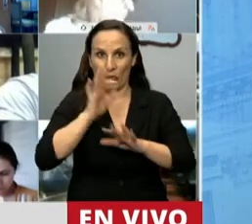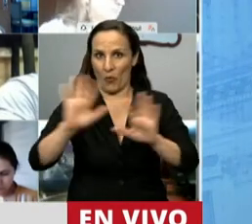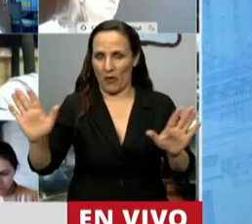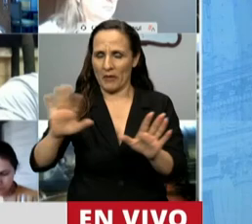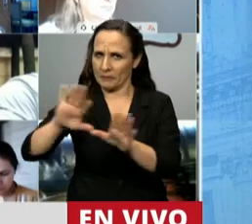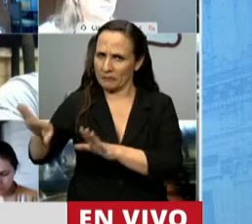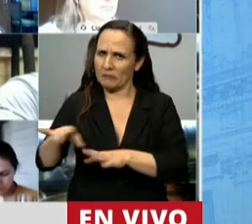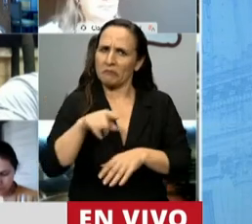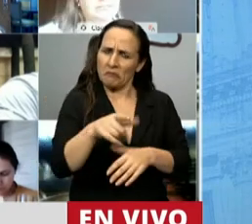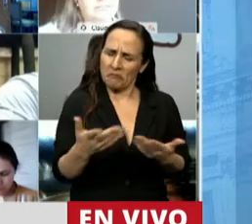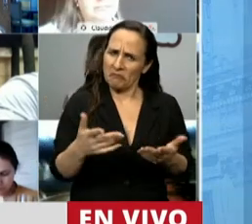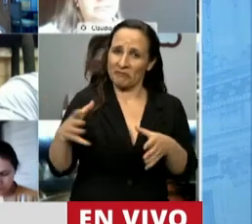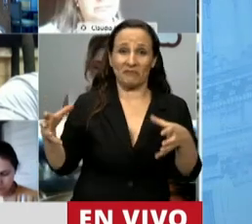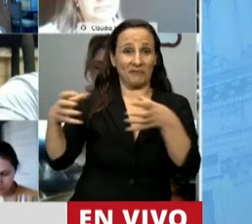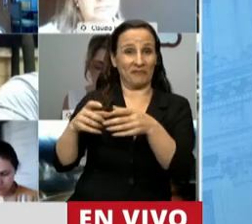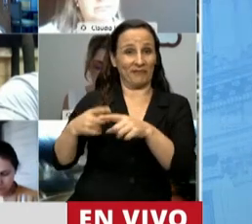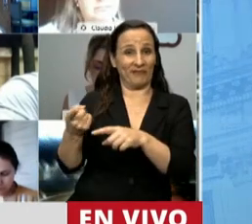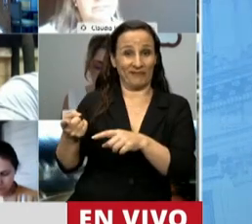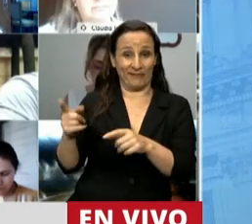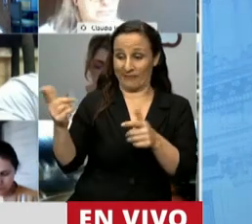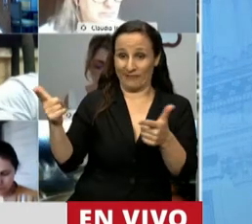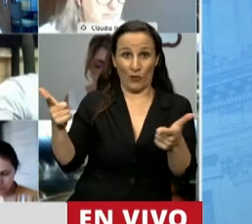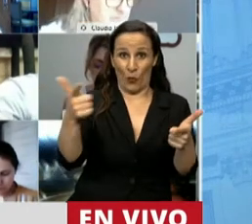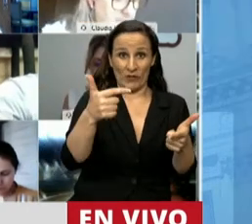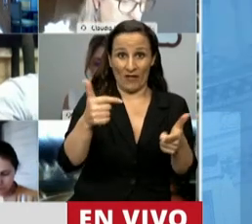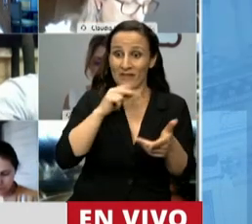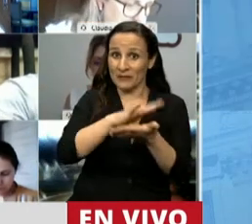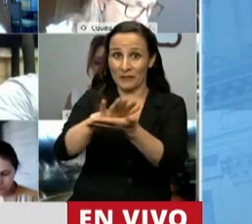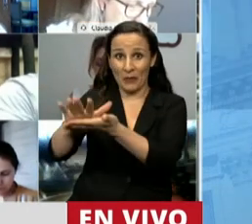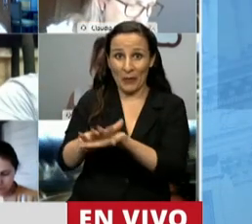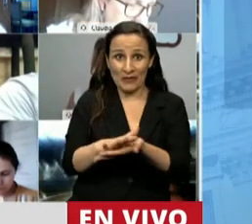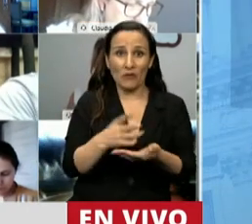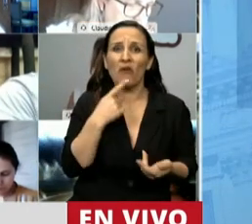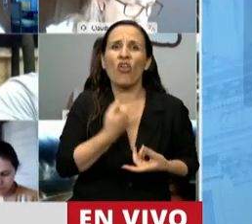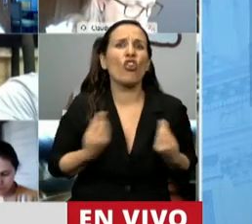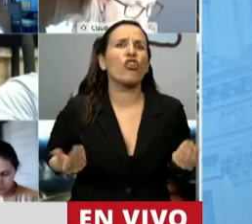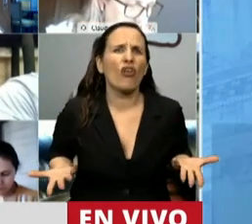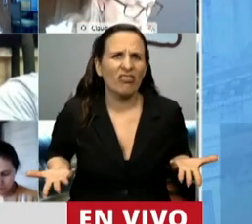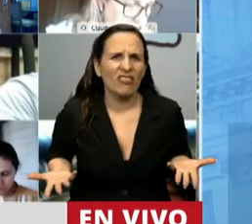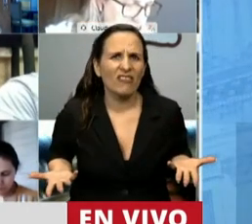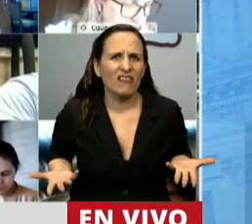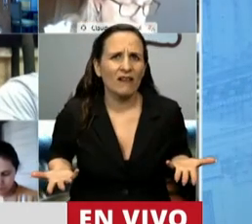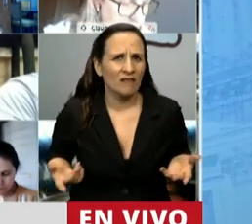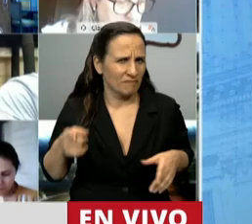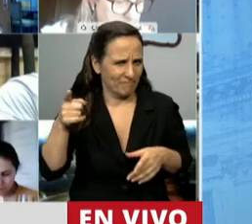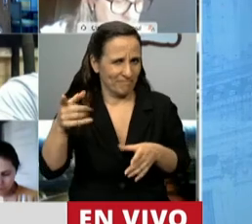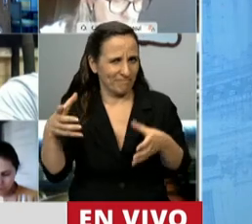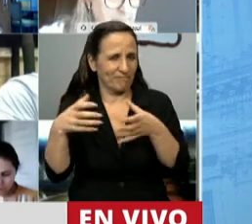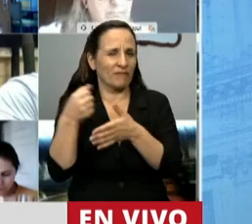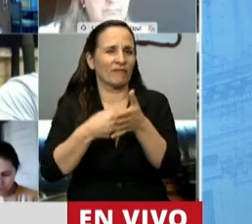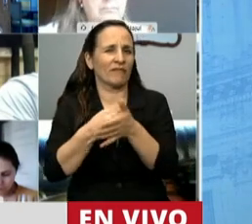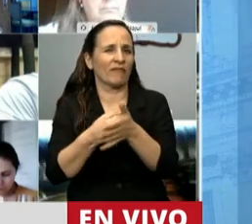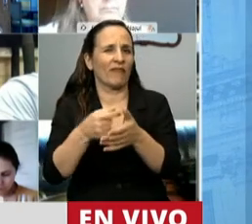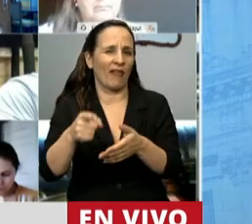no están presentes ahí están las bancas vacías donde están me pregunto están militando el